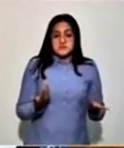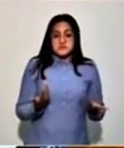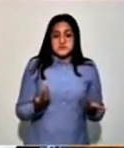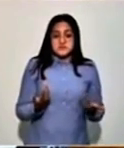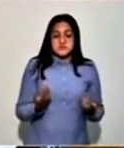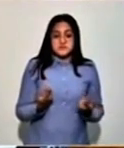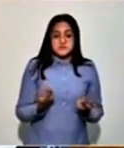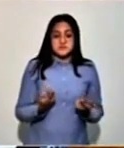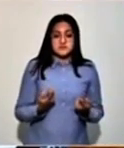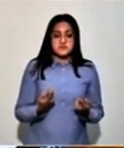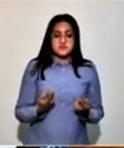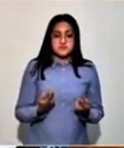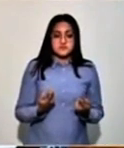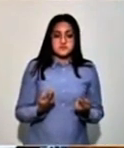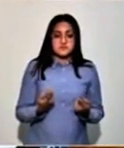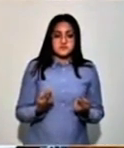de ese posible decreto